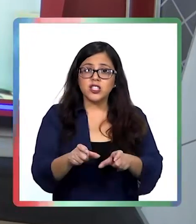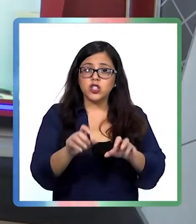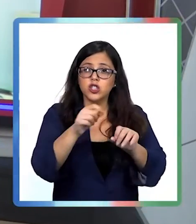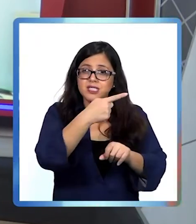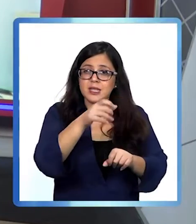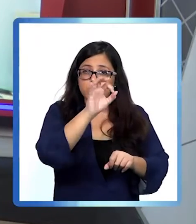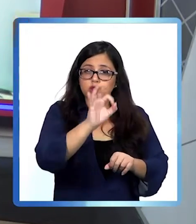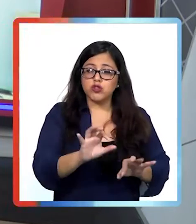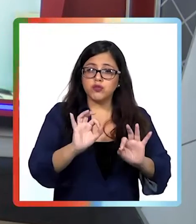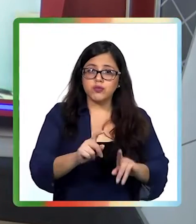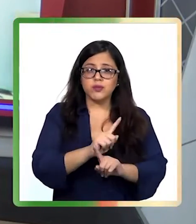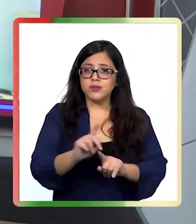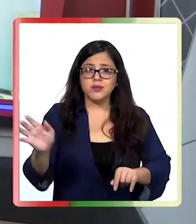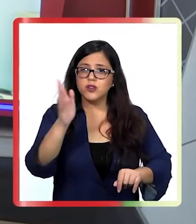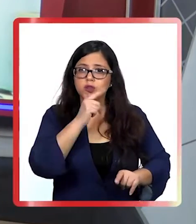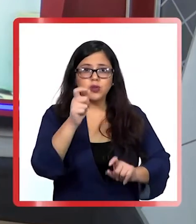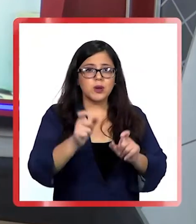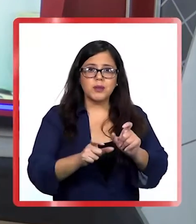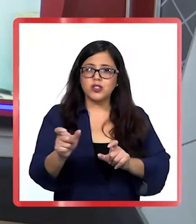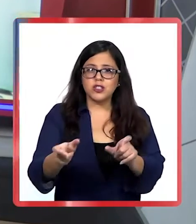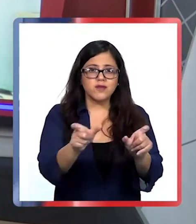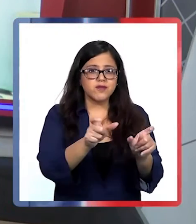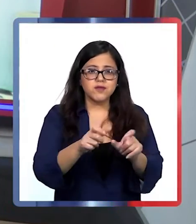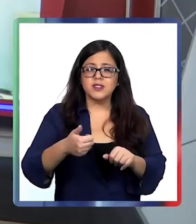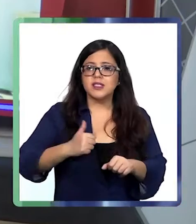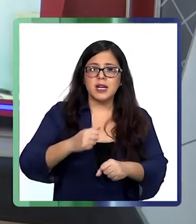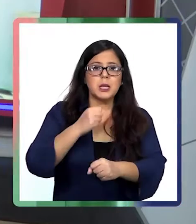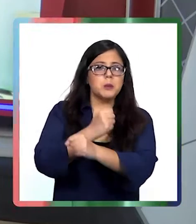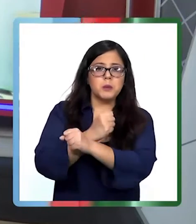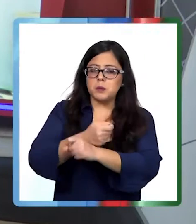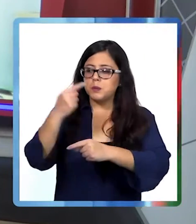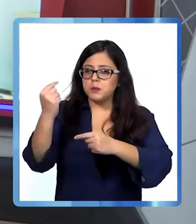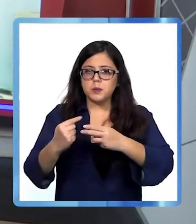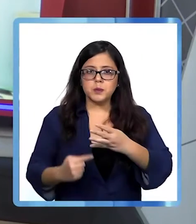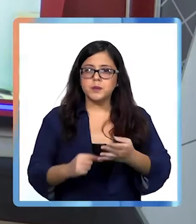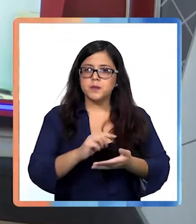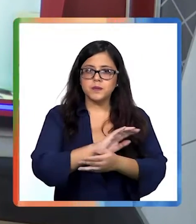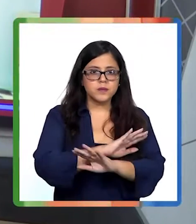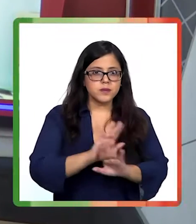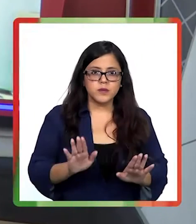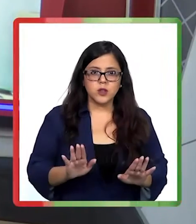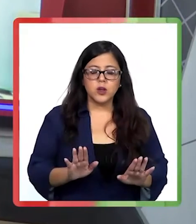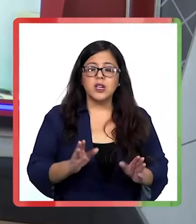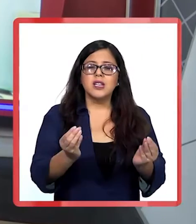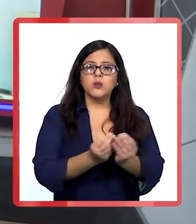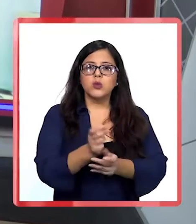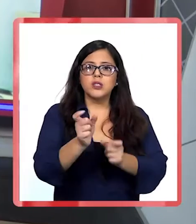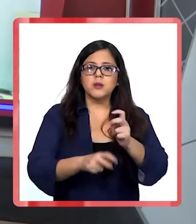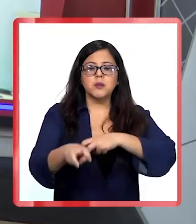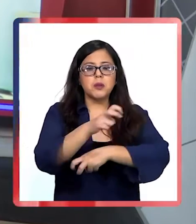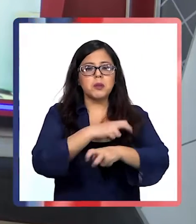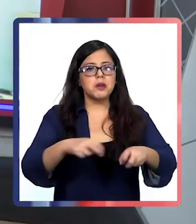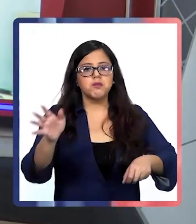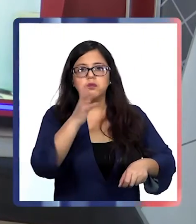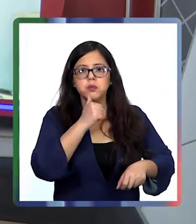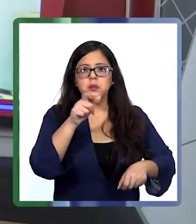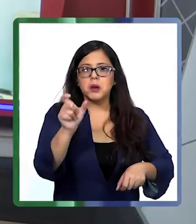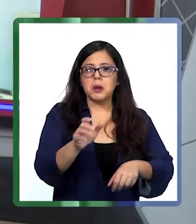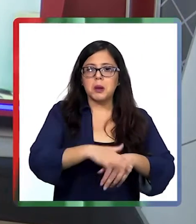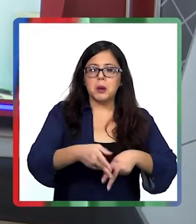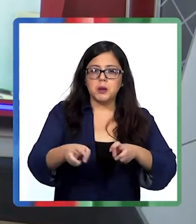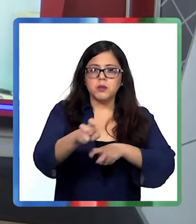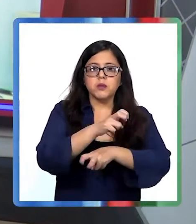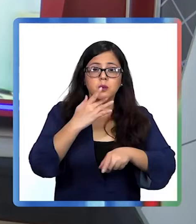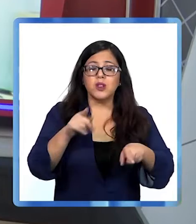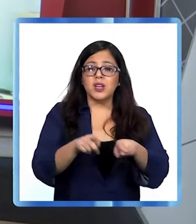fiscalización no es 100% efectiva, no tenemos fiscalizadores, inspectores, carabineros en todos lados. Hay muchísima gente que está circulando